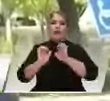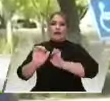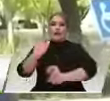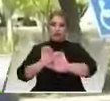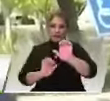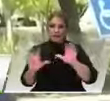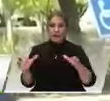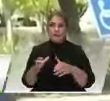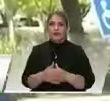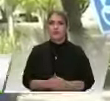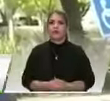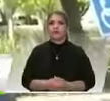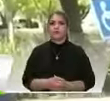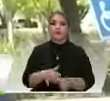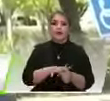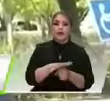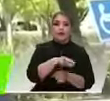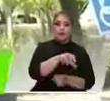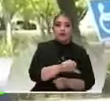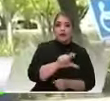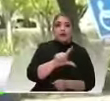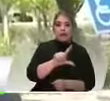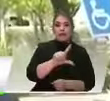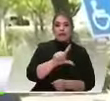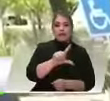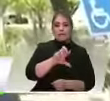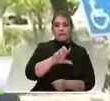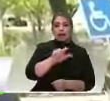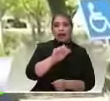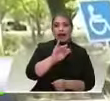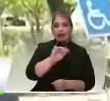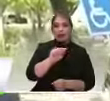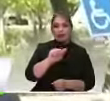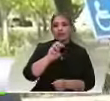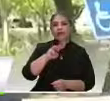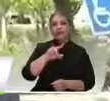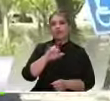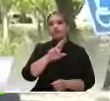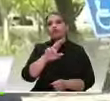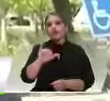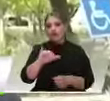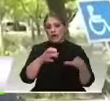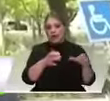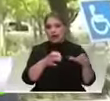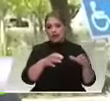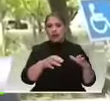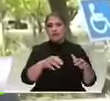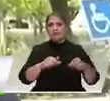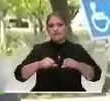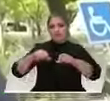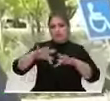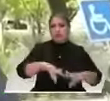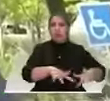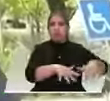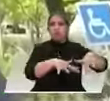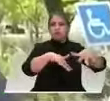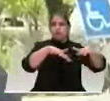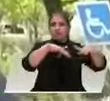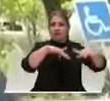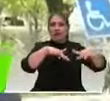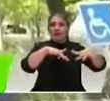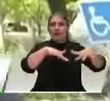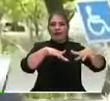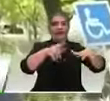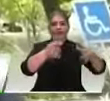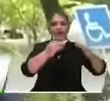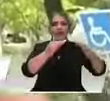corregimiento que se conoce como playa, que se llama Playa Murrí, hay un proceso de erosión lateral asociado al